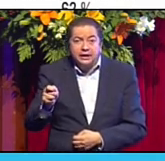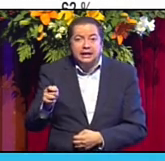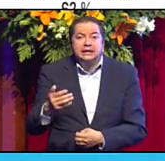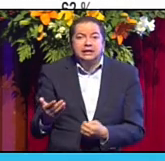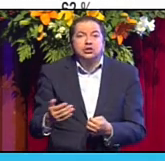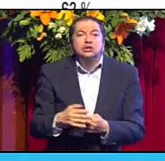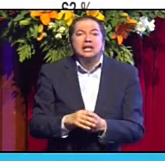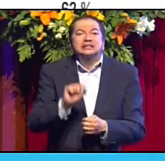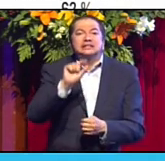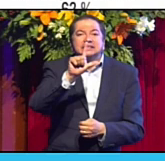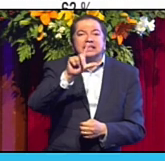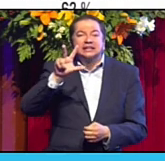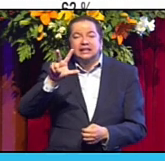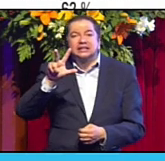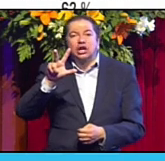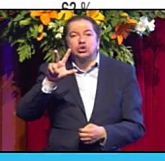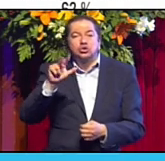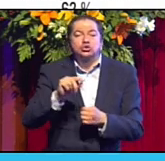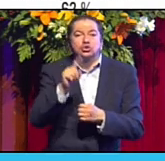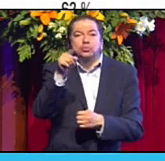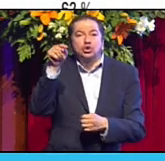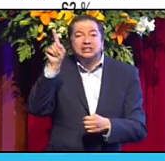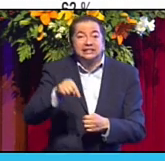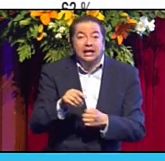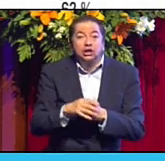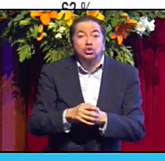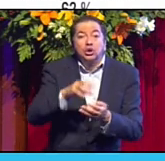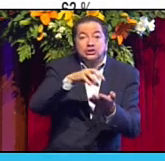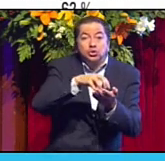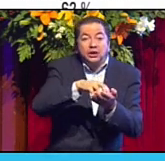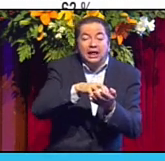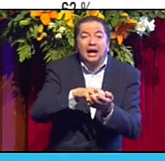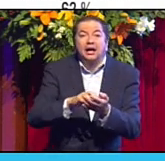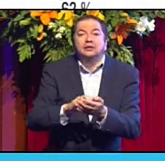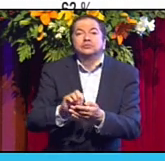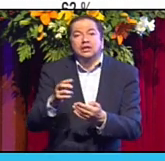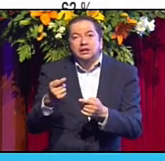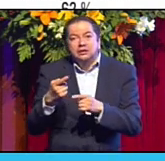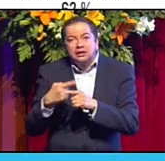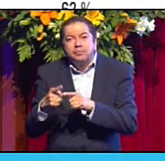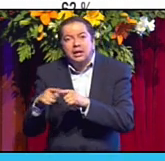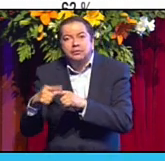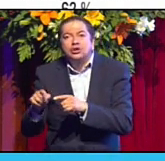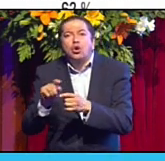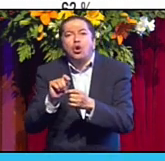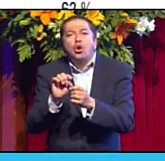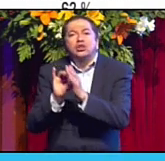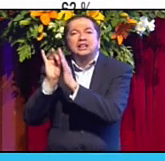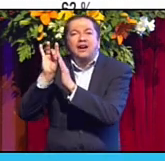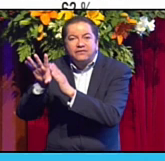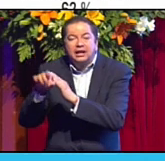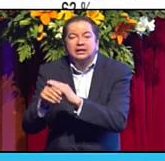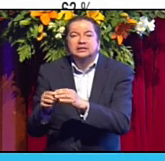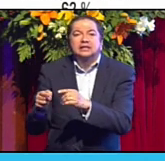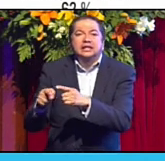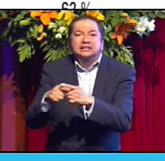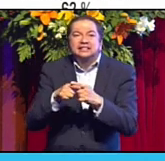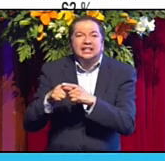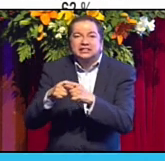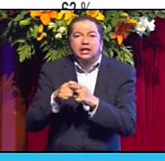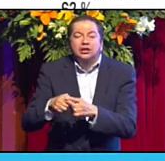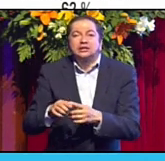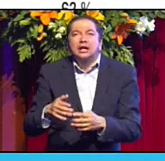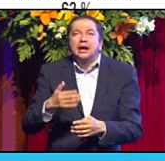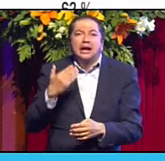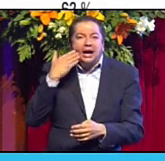estamos hablando que el 78% urbano y el 22% rural. Cuando estamos hablando de la transferencia monetaria del sistema intersectorial de protección social, estamos